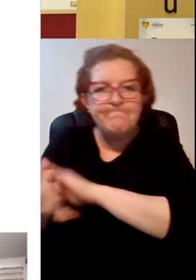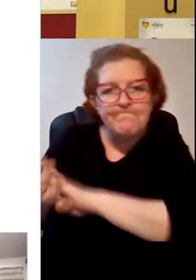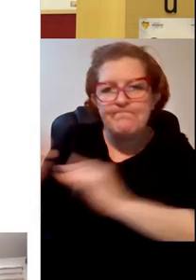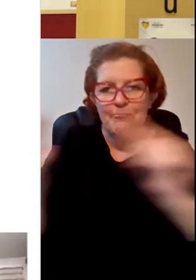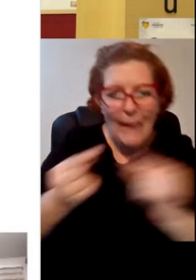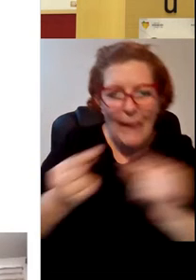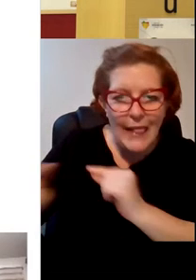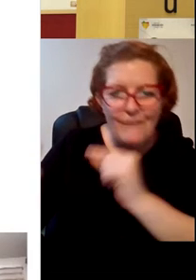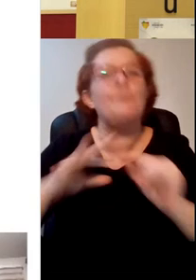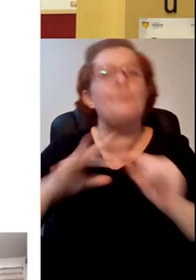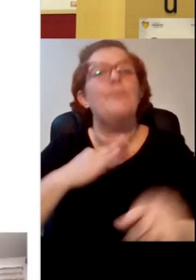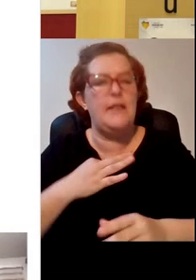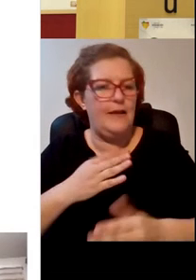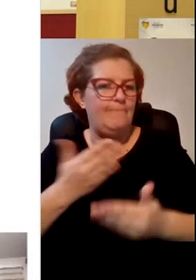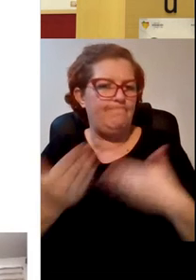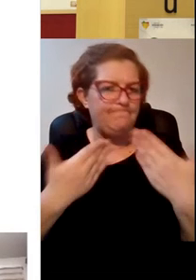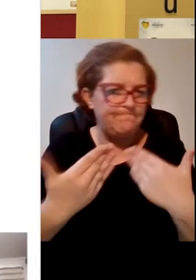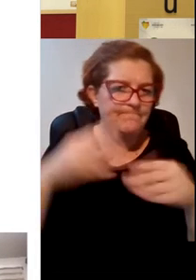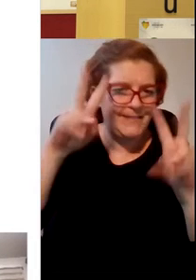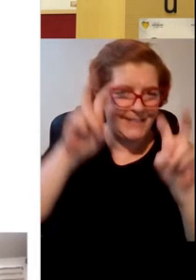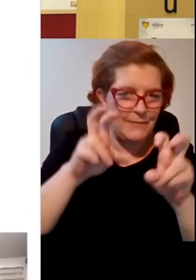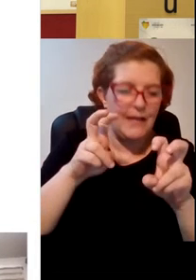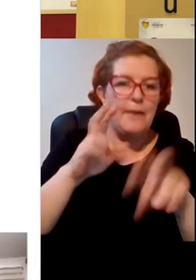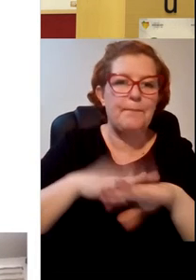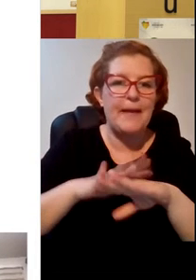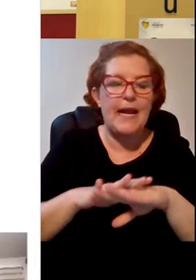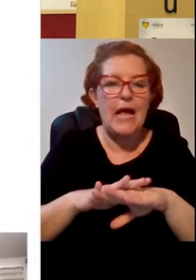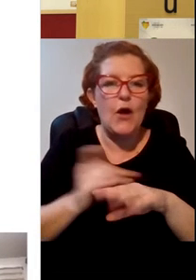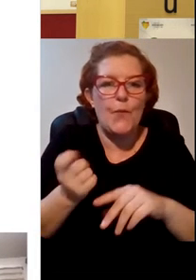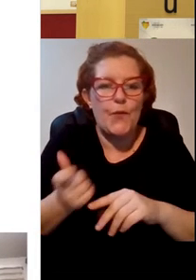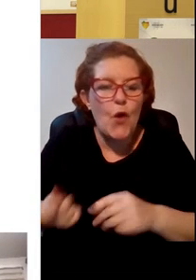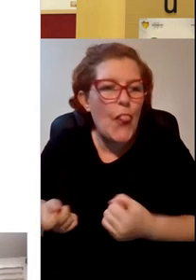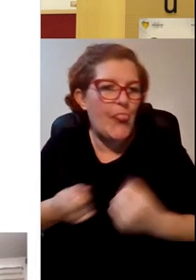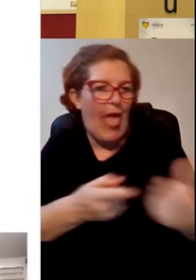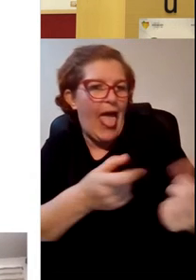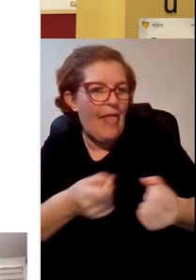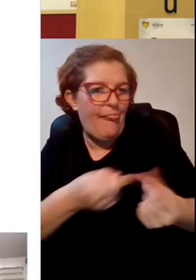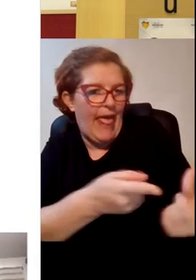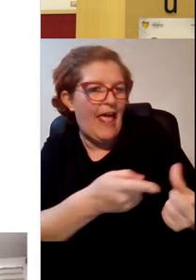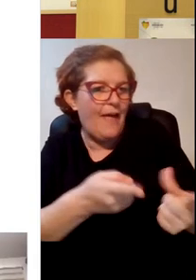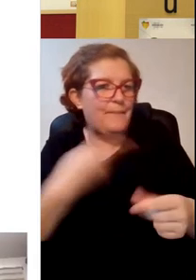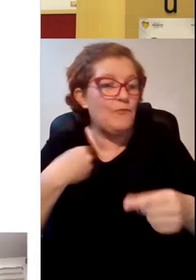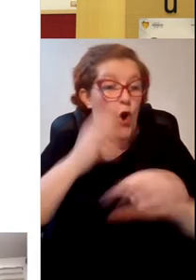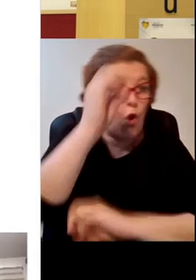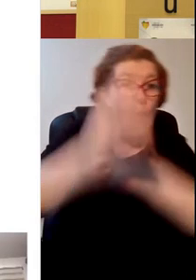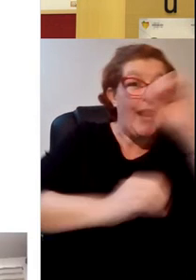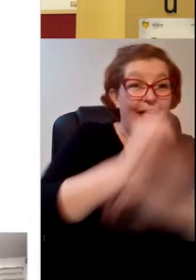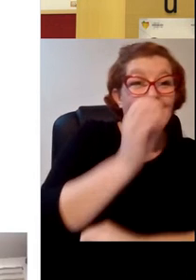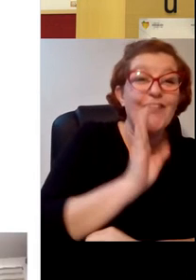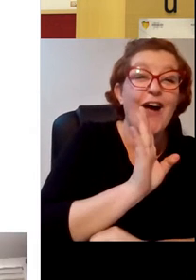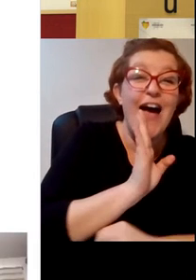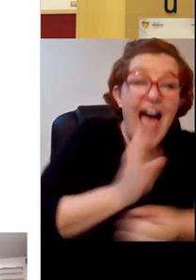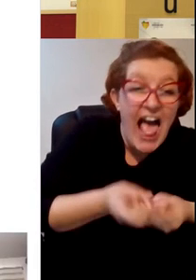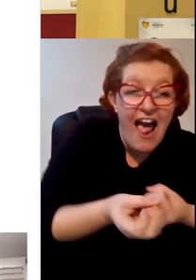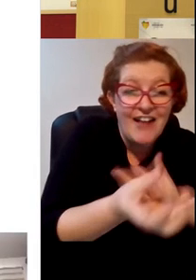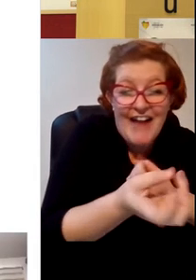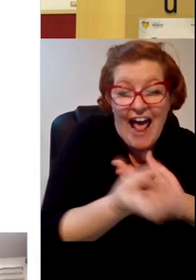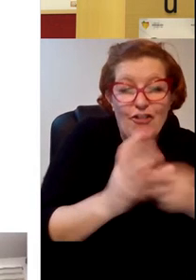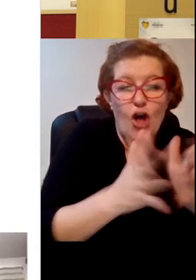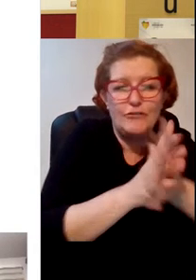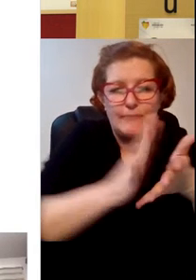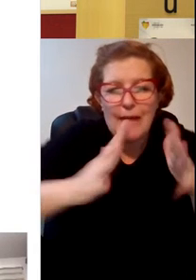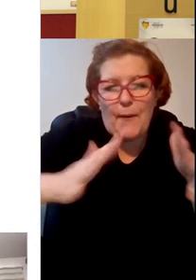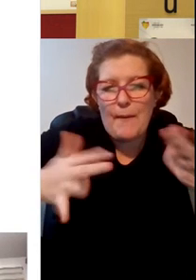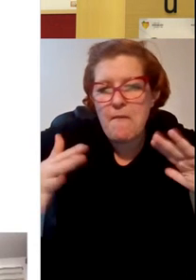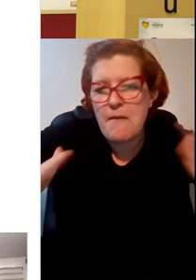propios debates que de alguna manera contribuyen a expandir el relato a expandir esos hilos argumentales